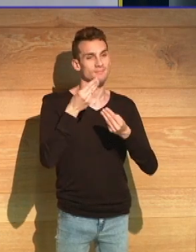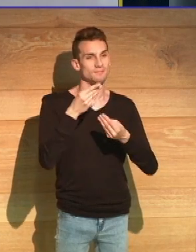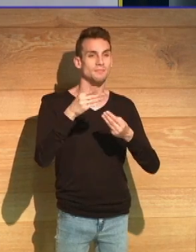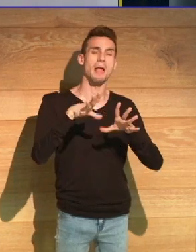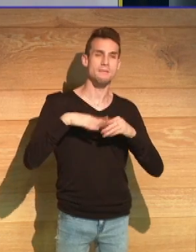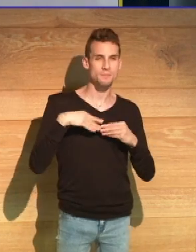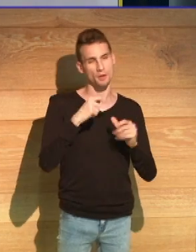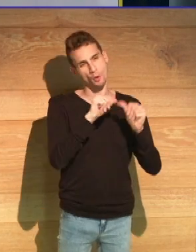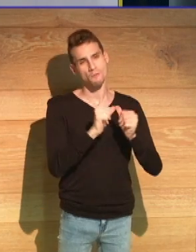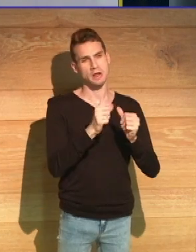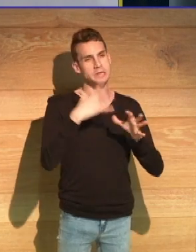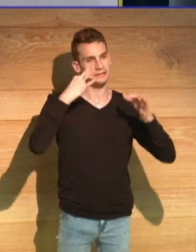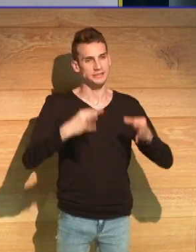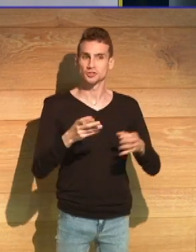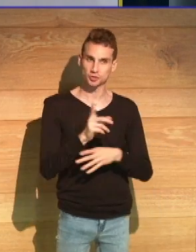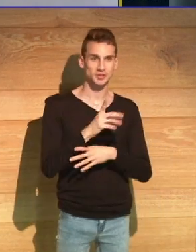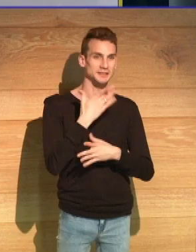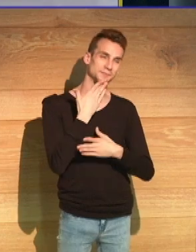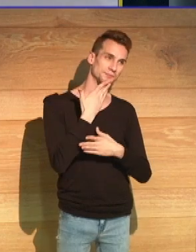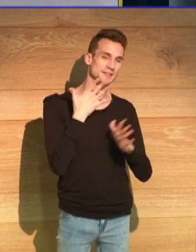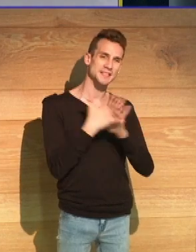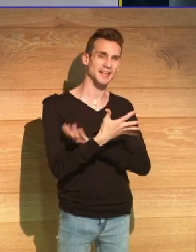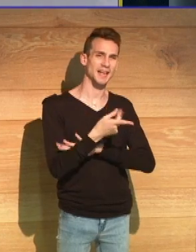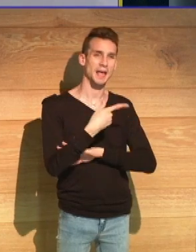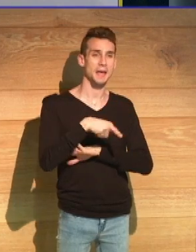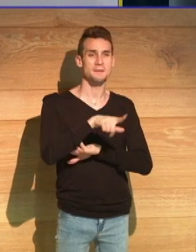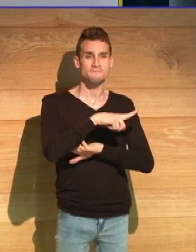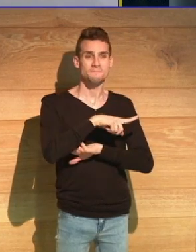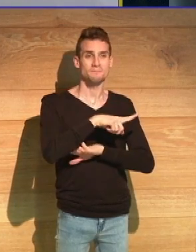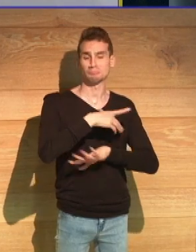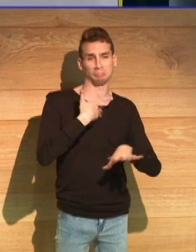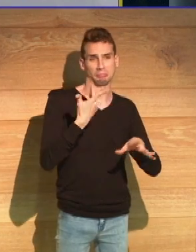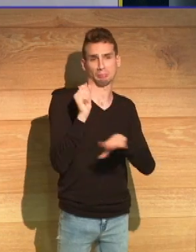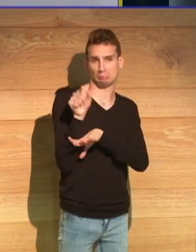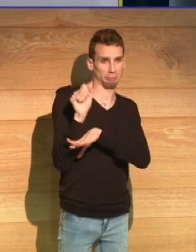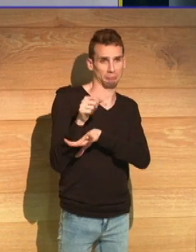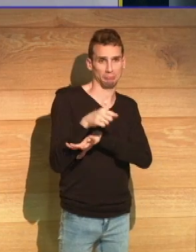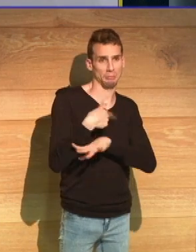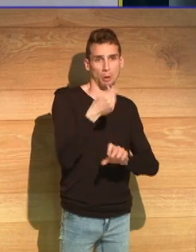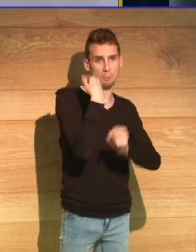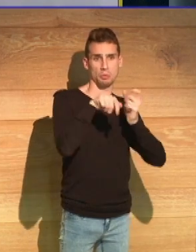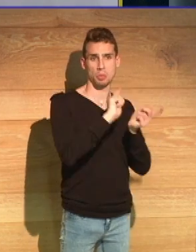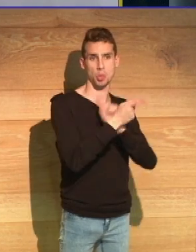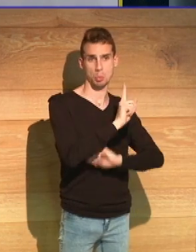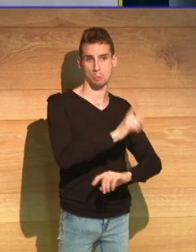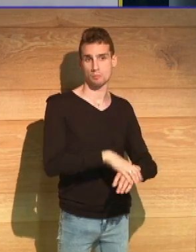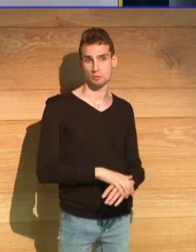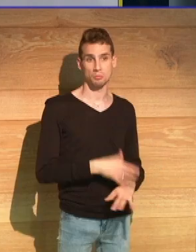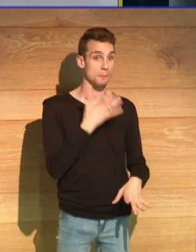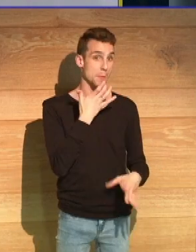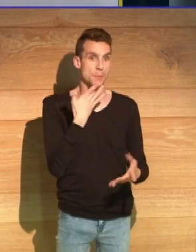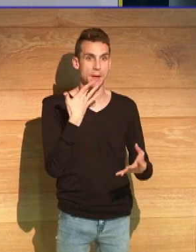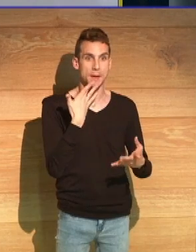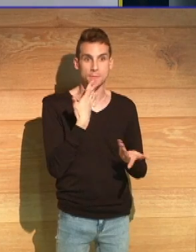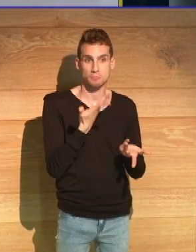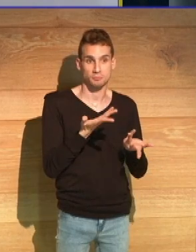lo tomen en serio, sino que no se van a poner a trabajar para reducir, por ejemplo, su huella de